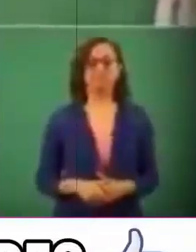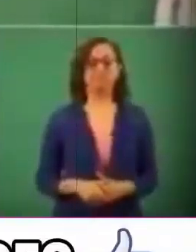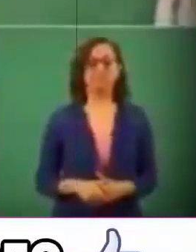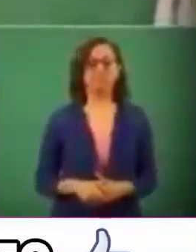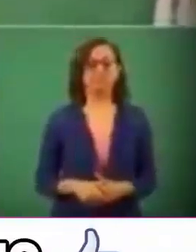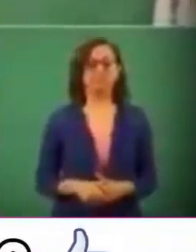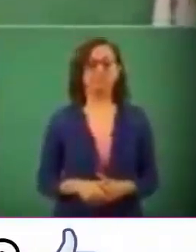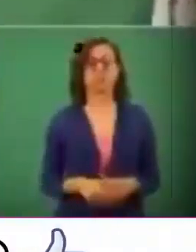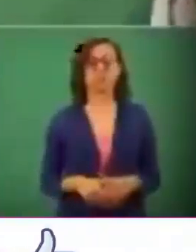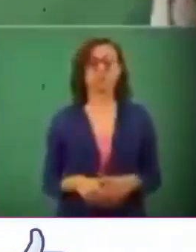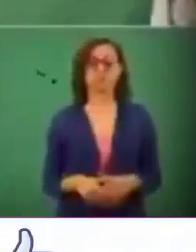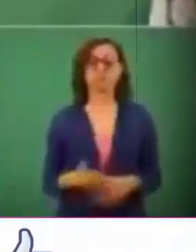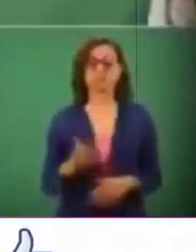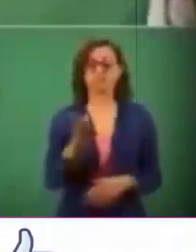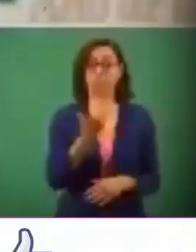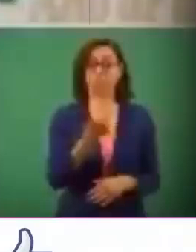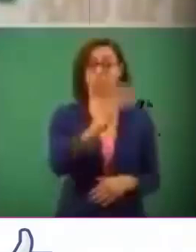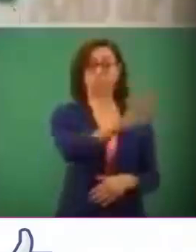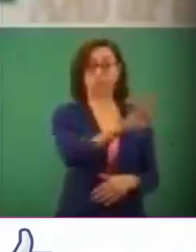va a ayudar